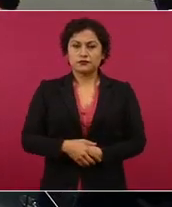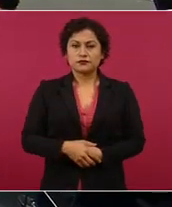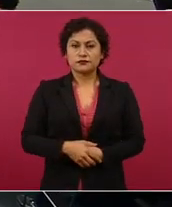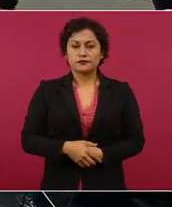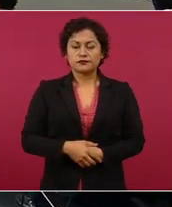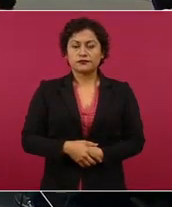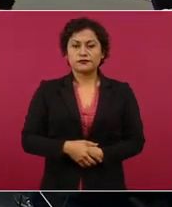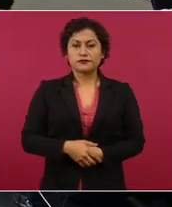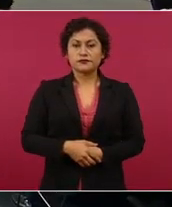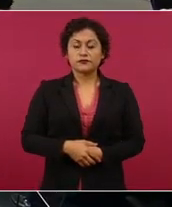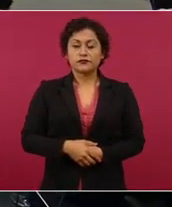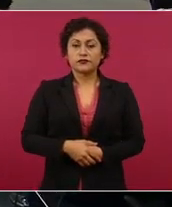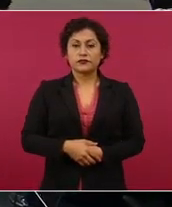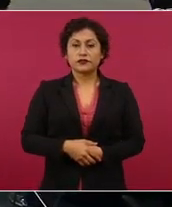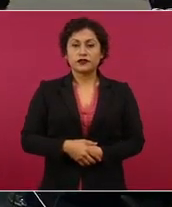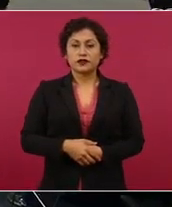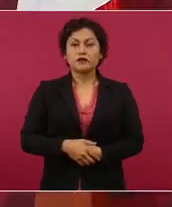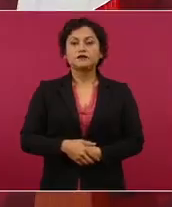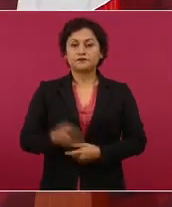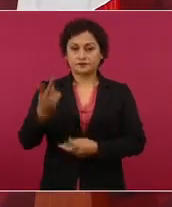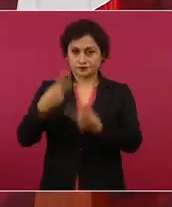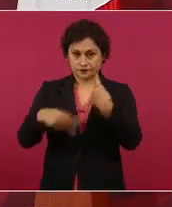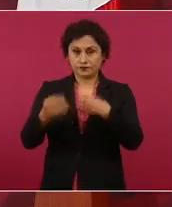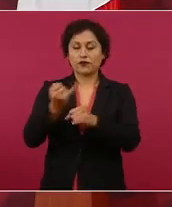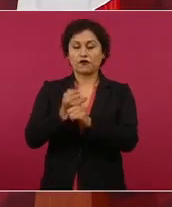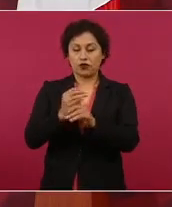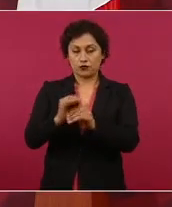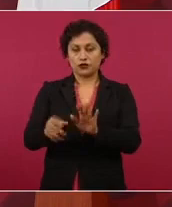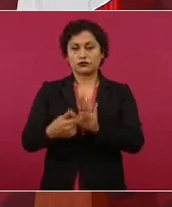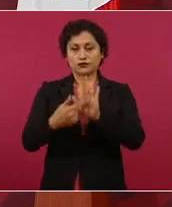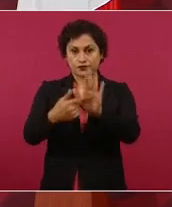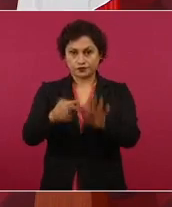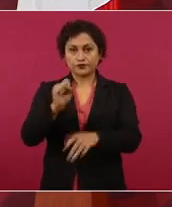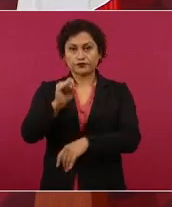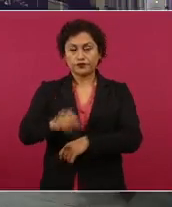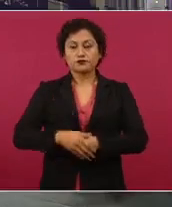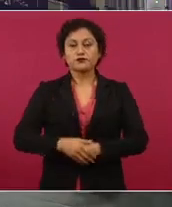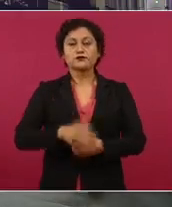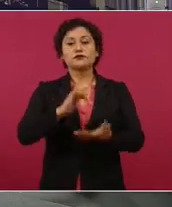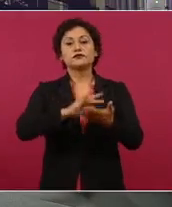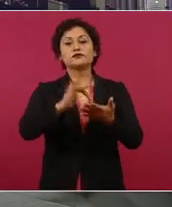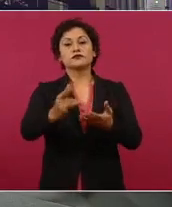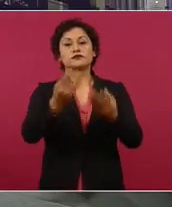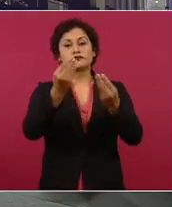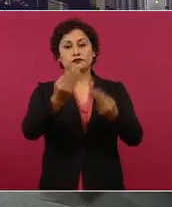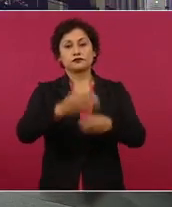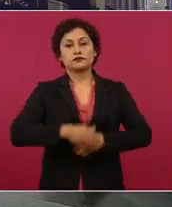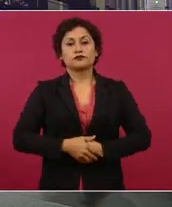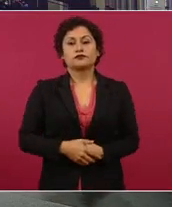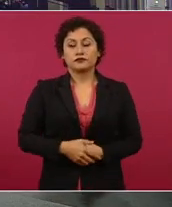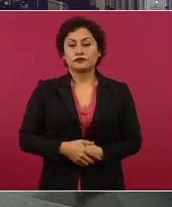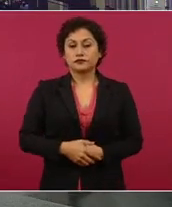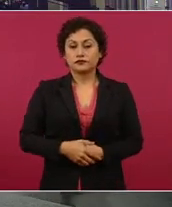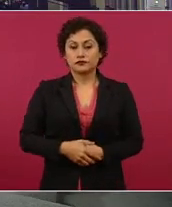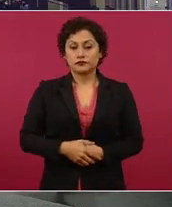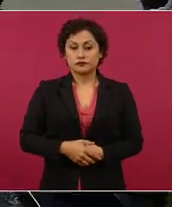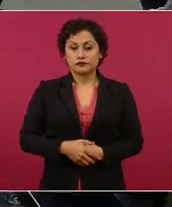y nos va a informar Rosa Isela. Muchas gracias, presidente. Sí.